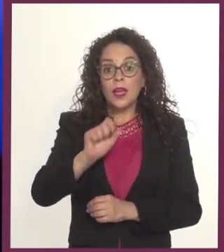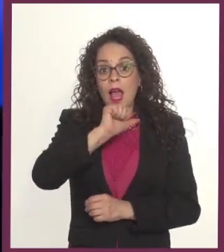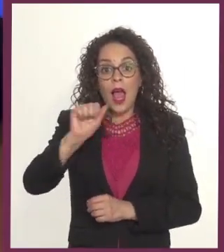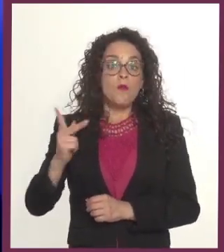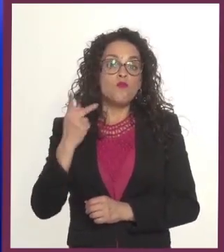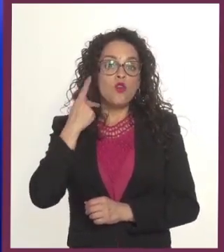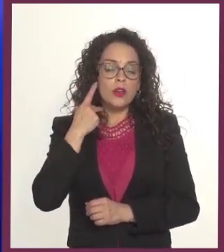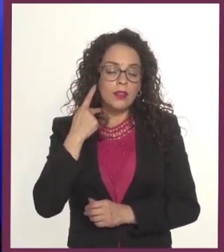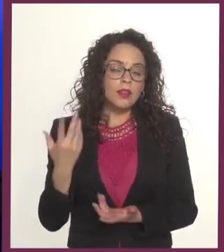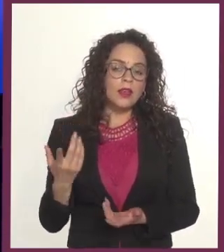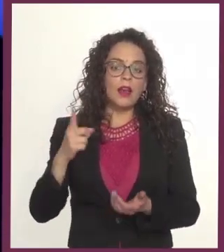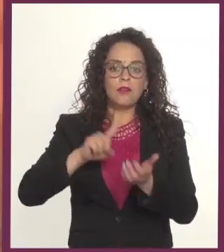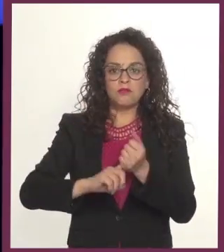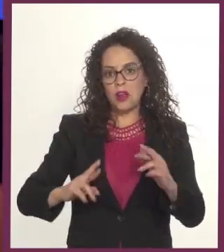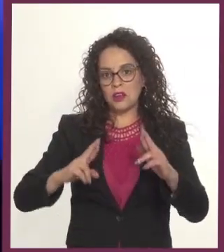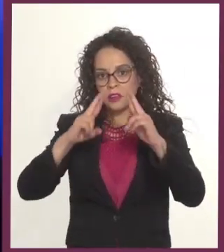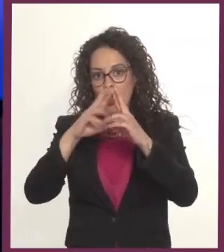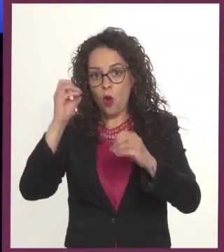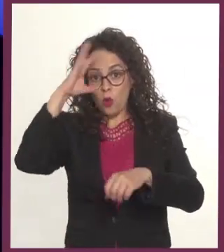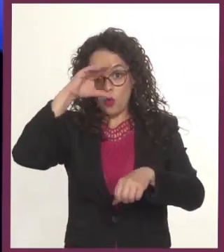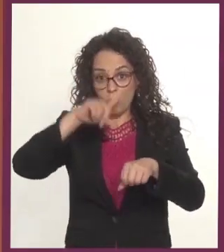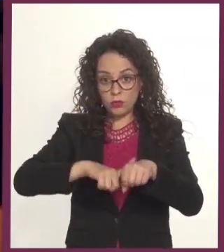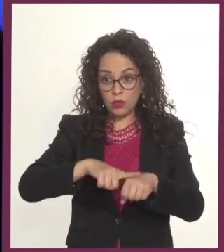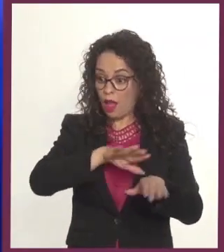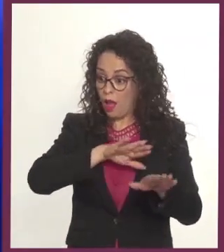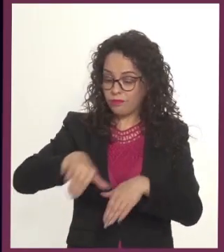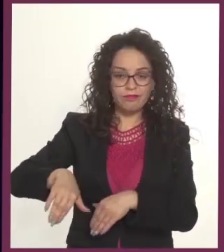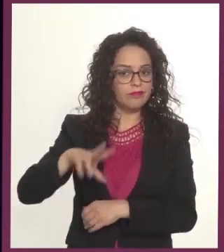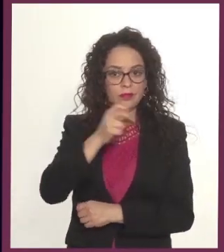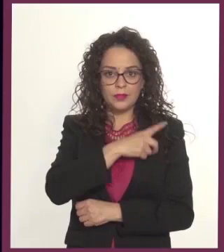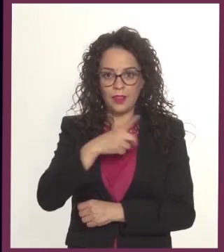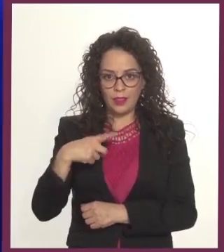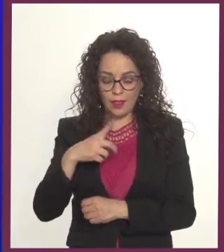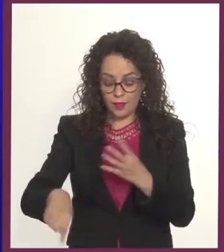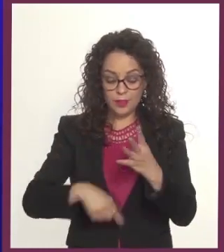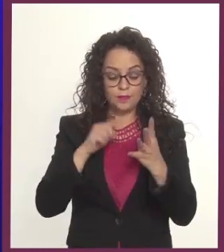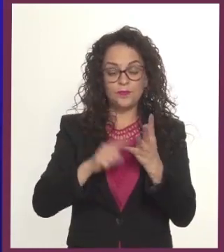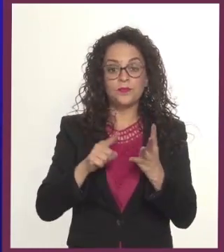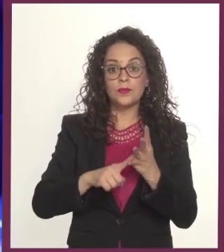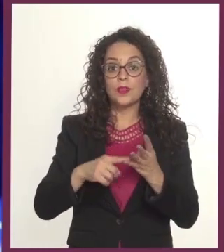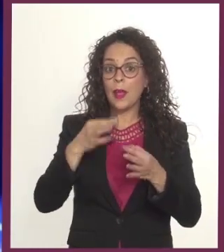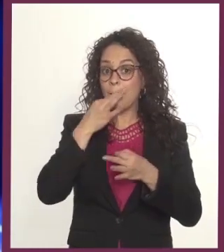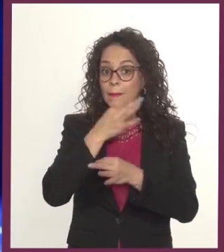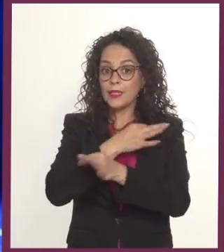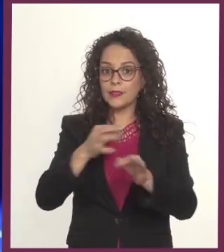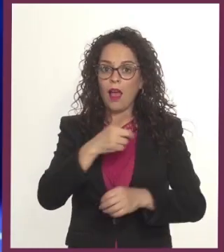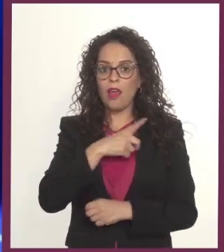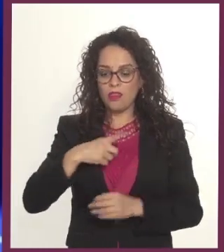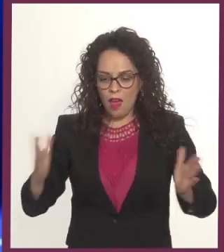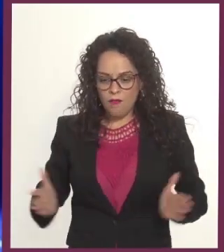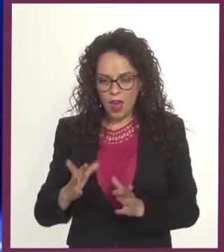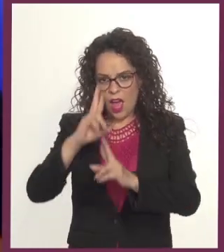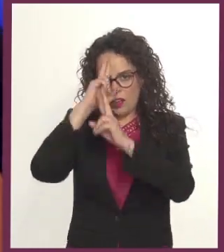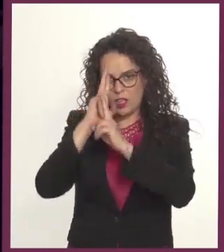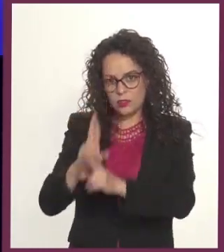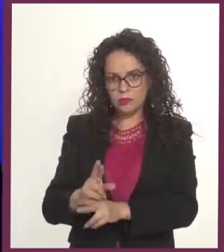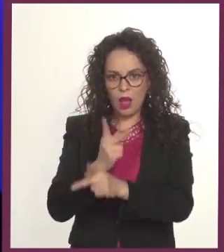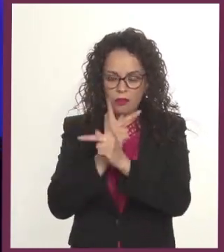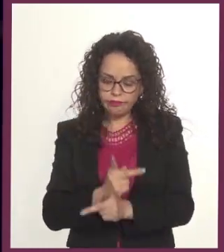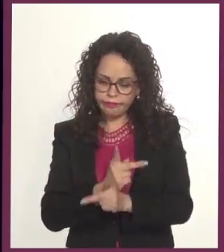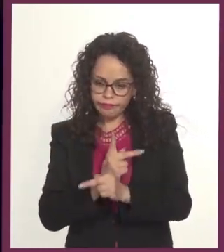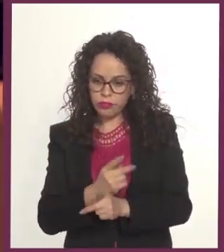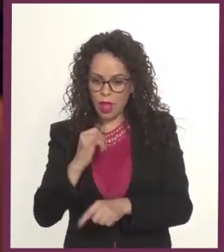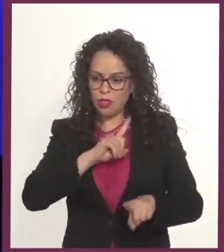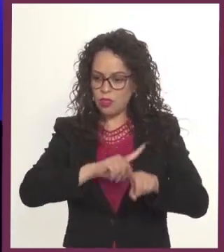atacar las creencias políticas, religiosas o culturales de los demás. 4. Los mensajes deben promover el